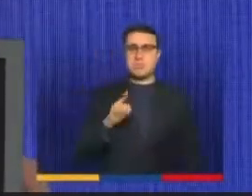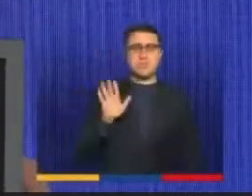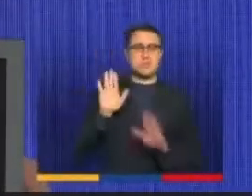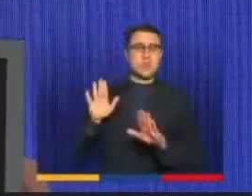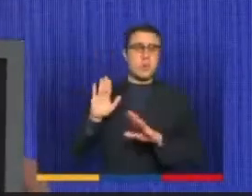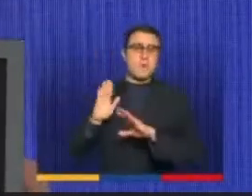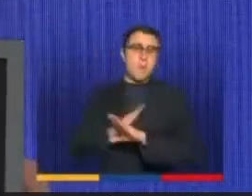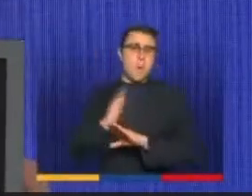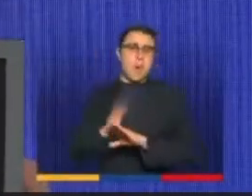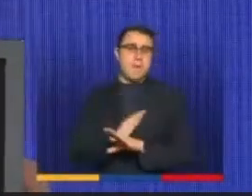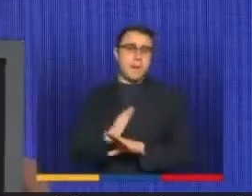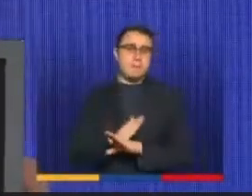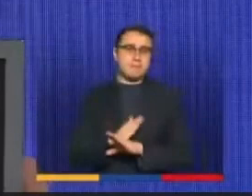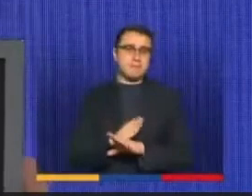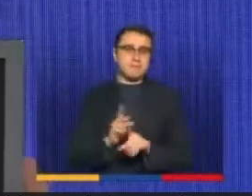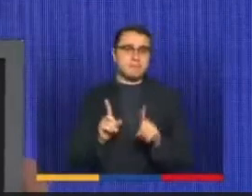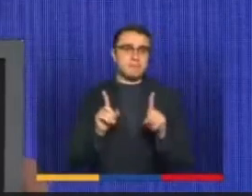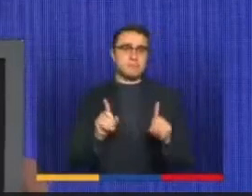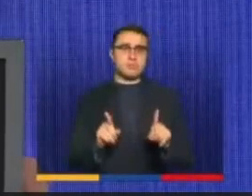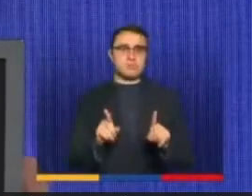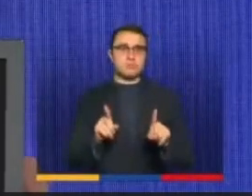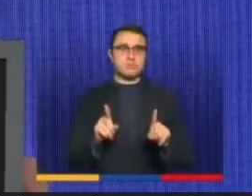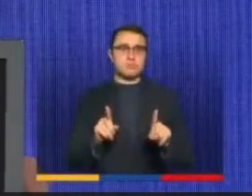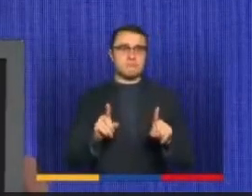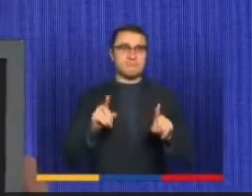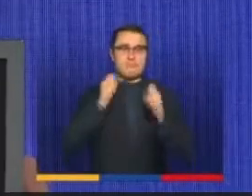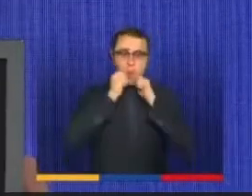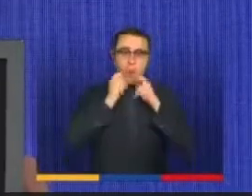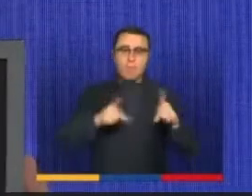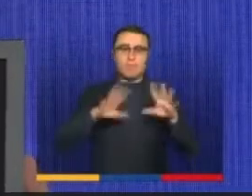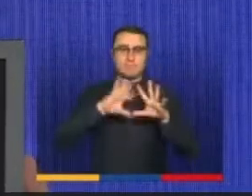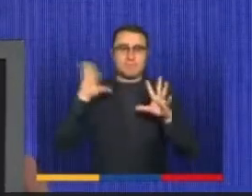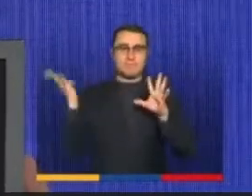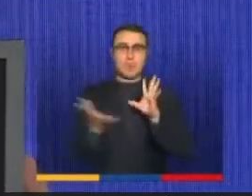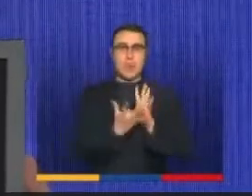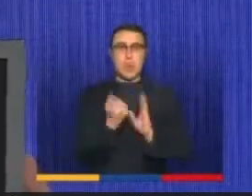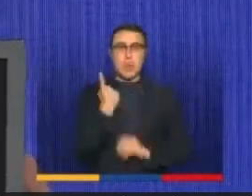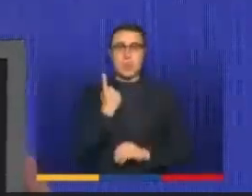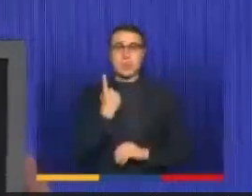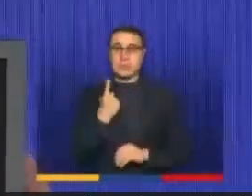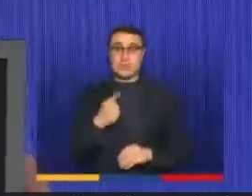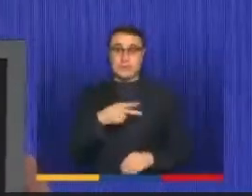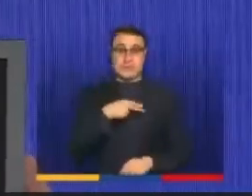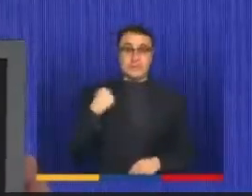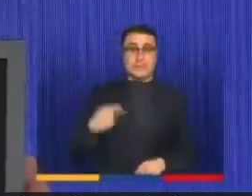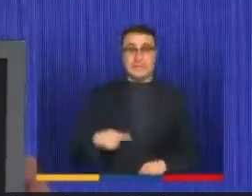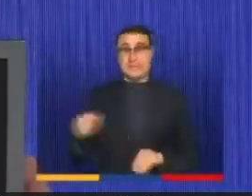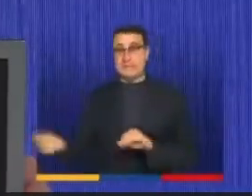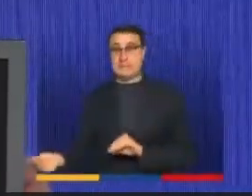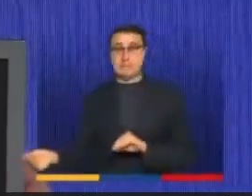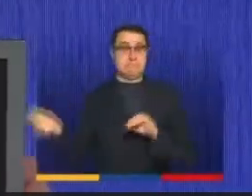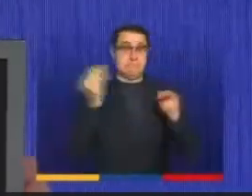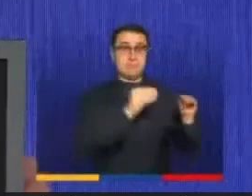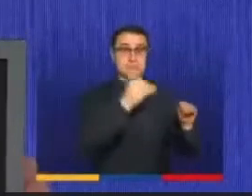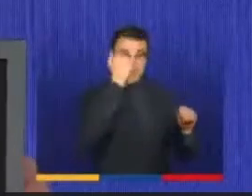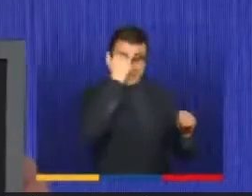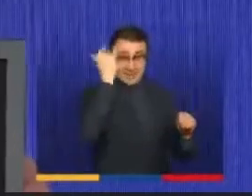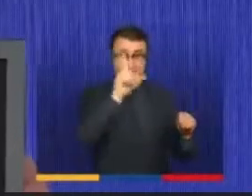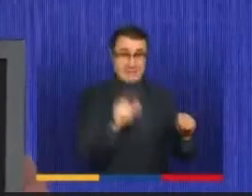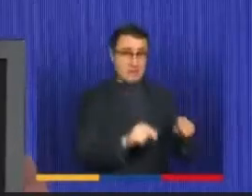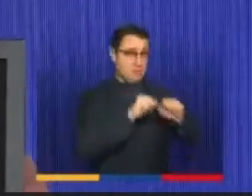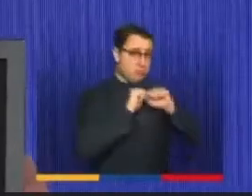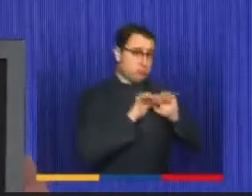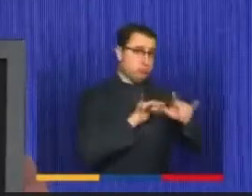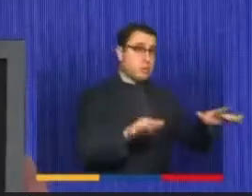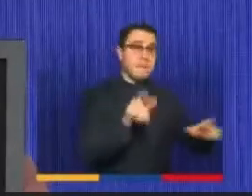chinos, olvidando que la humanidad es una sola. Saltó de China a Italia y allá arrasó la población